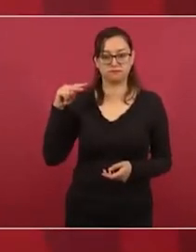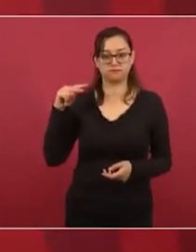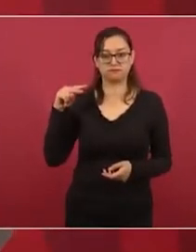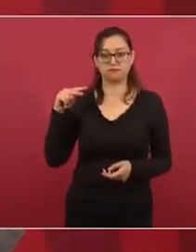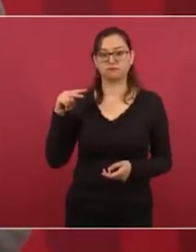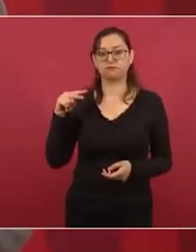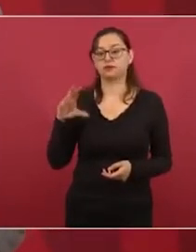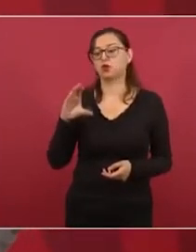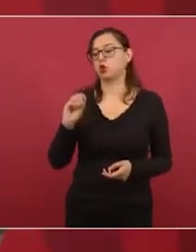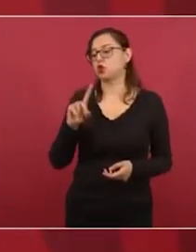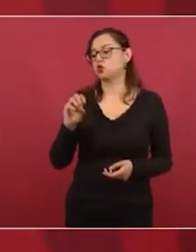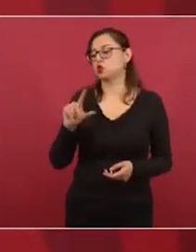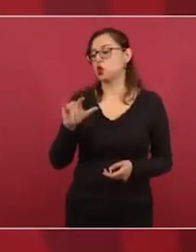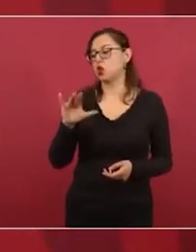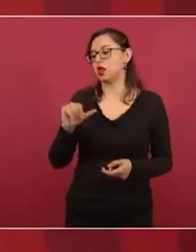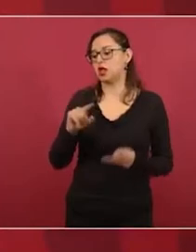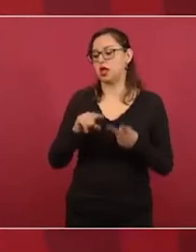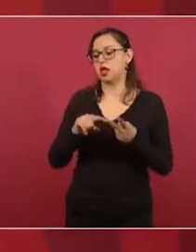Cosolia,